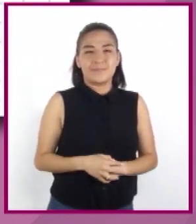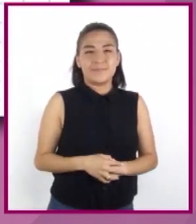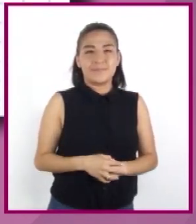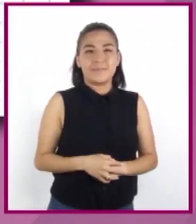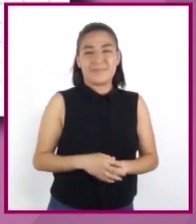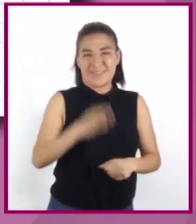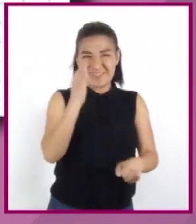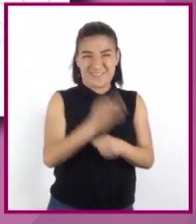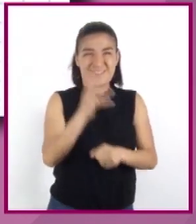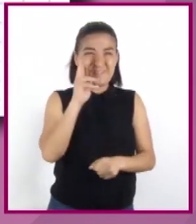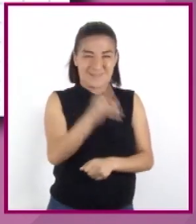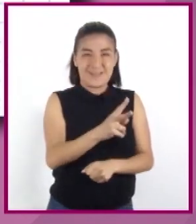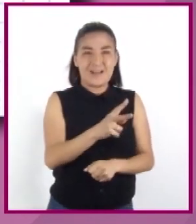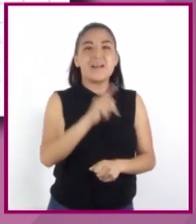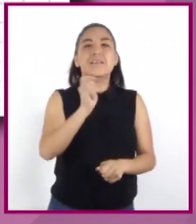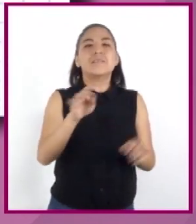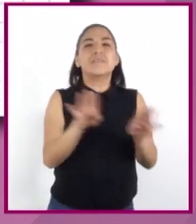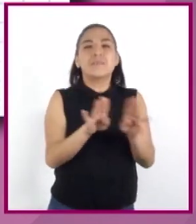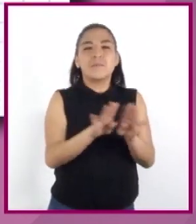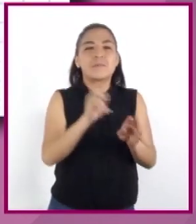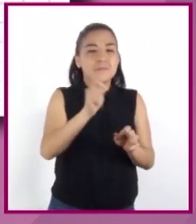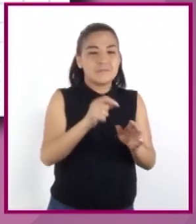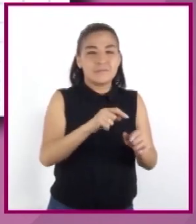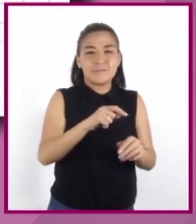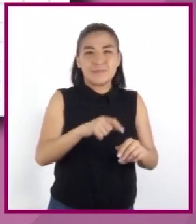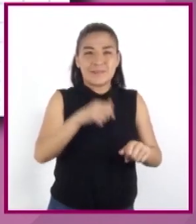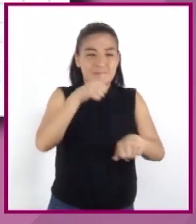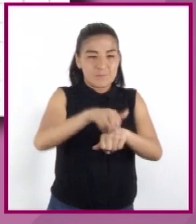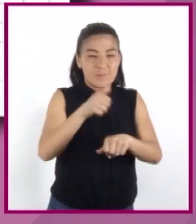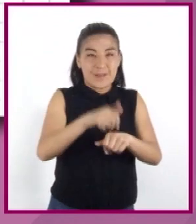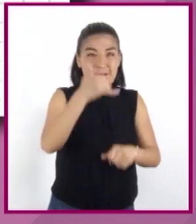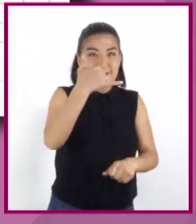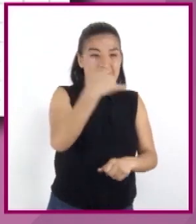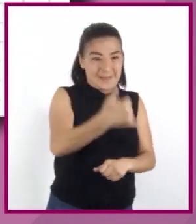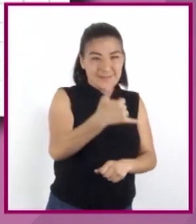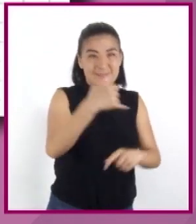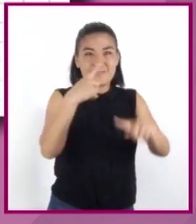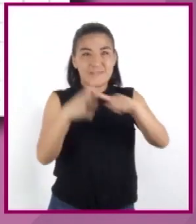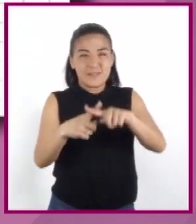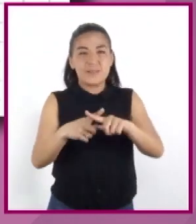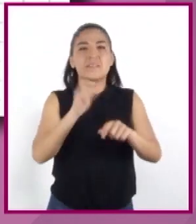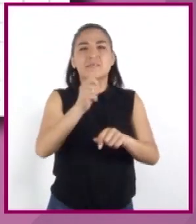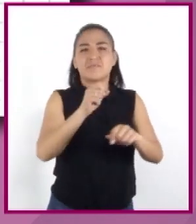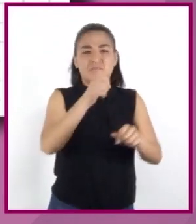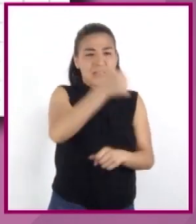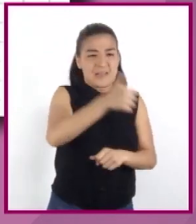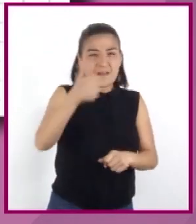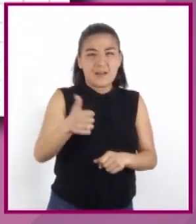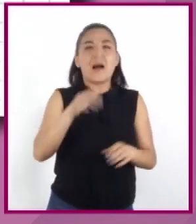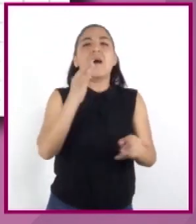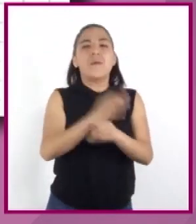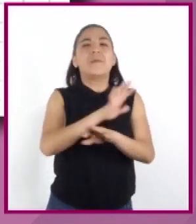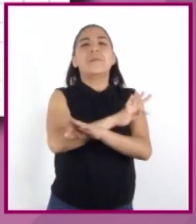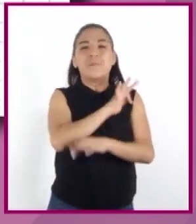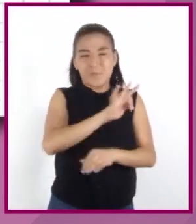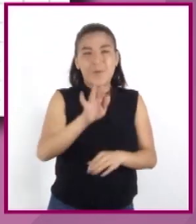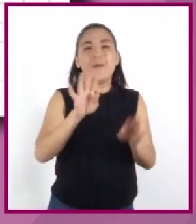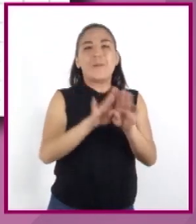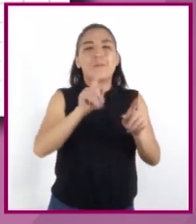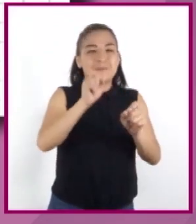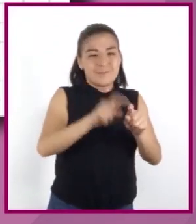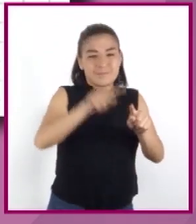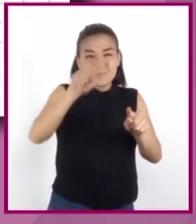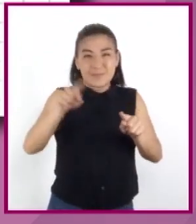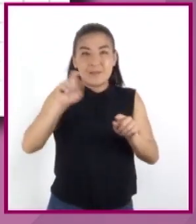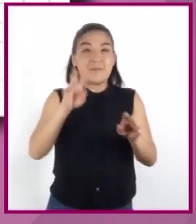Como ya vimos, cuáles son los signos que tiene la X y la Y en cada cuadrante, ahora ya podremos graficar y